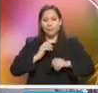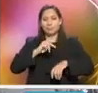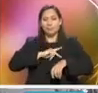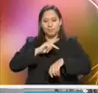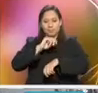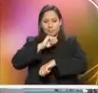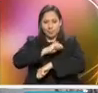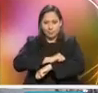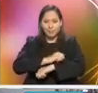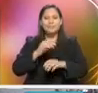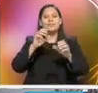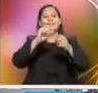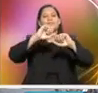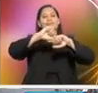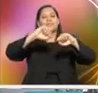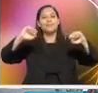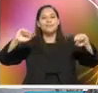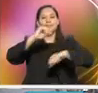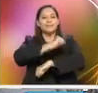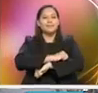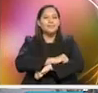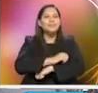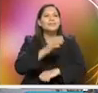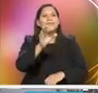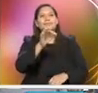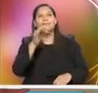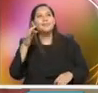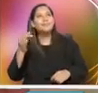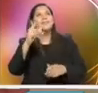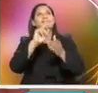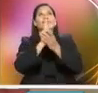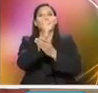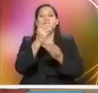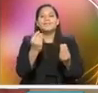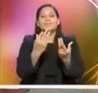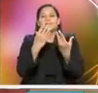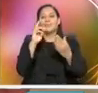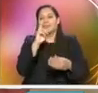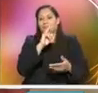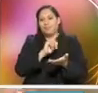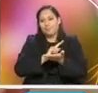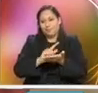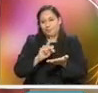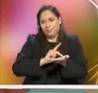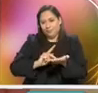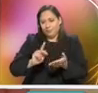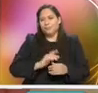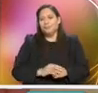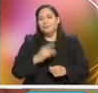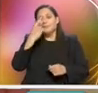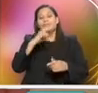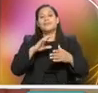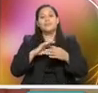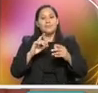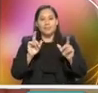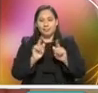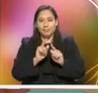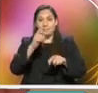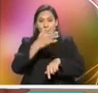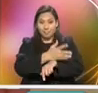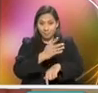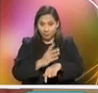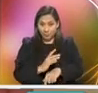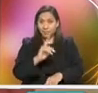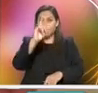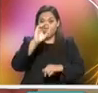ventanita y tengas ahí tus plantitas, sí se puede. Sí, claro que se puede. O sea, digamos, para simplificarlo, Sí, claro. la azotea verde es